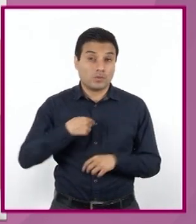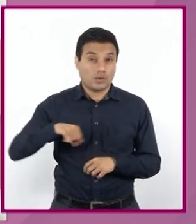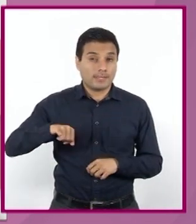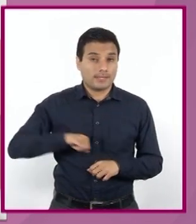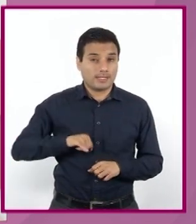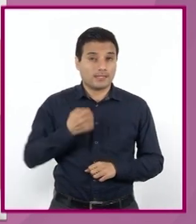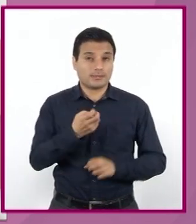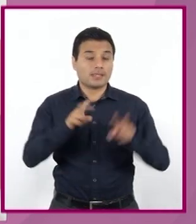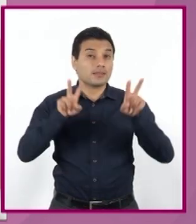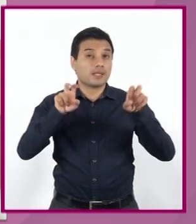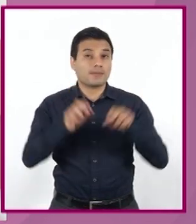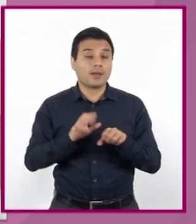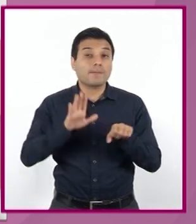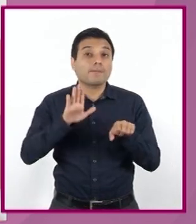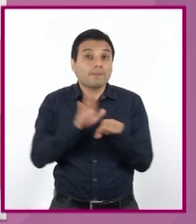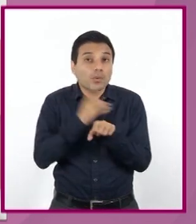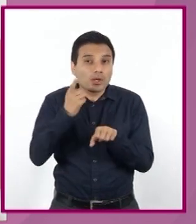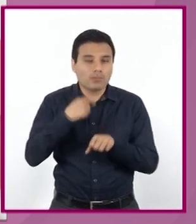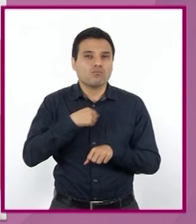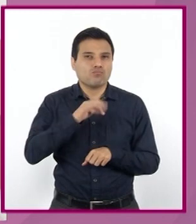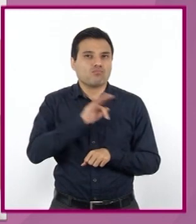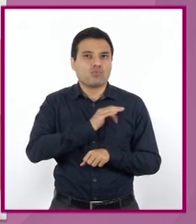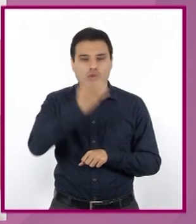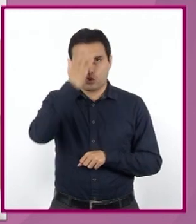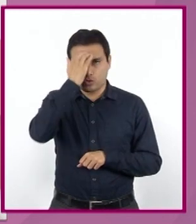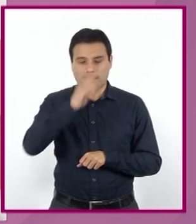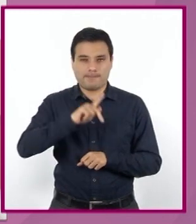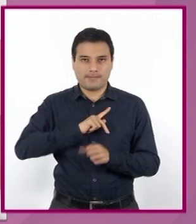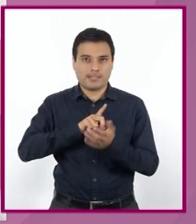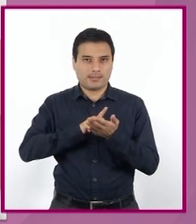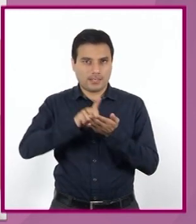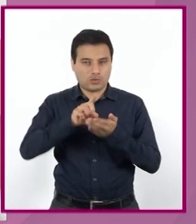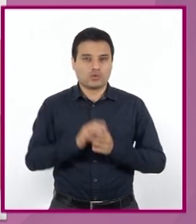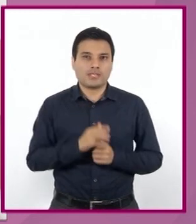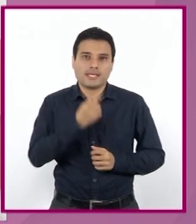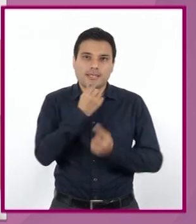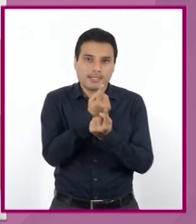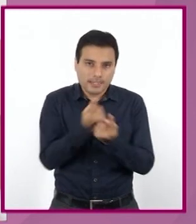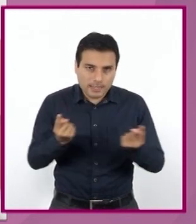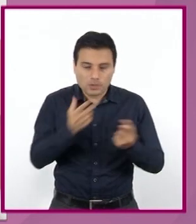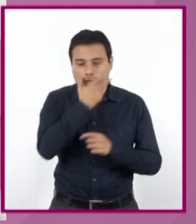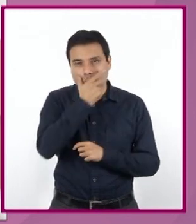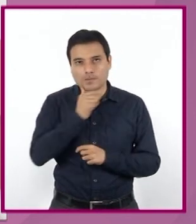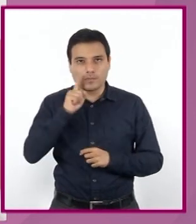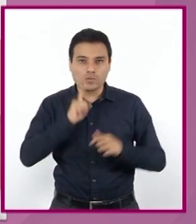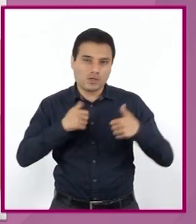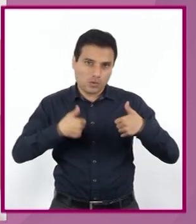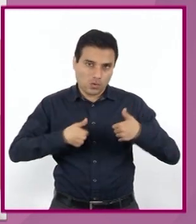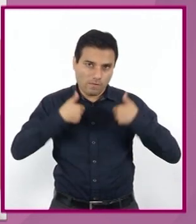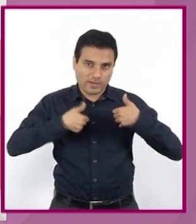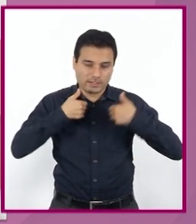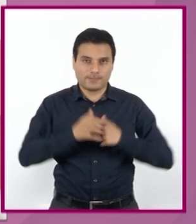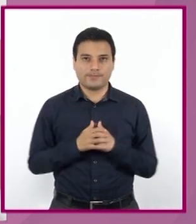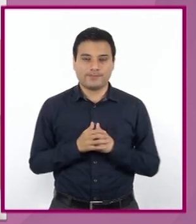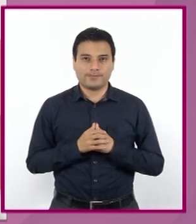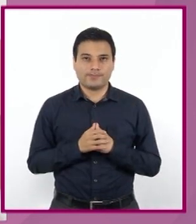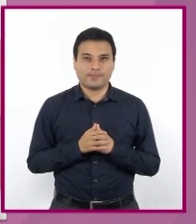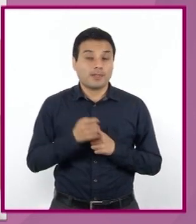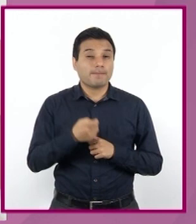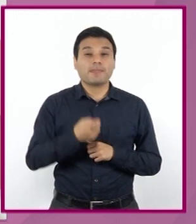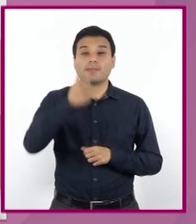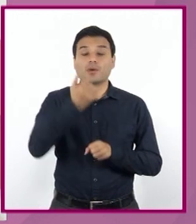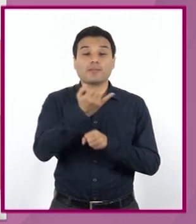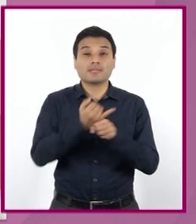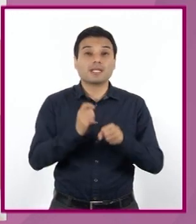este tema porque podemos saber sobre nuestros derechos tal como niños, niñas y adolescentes. Lo primero que busqué